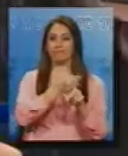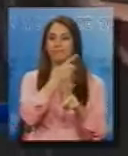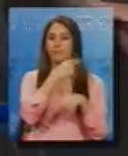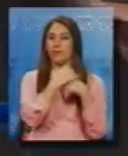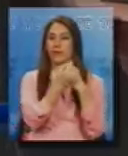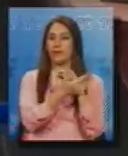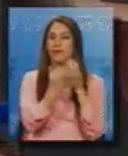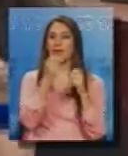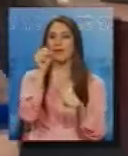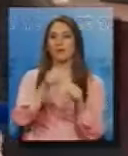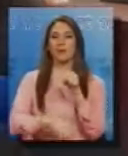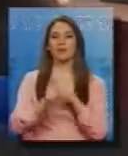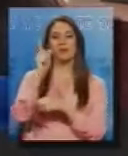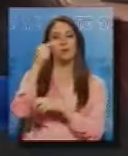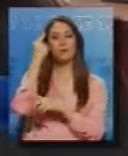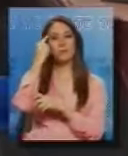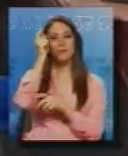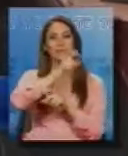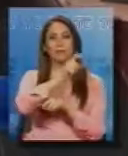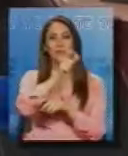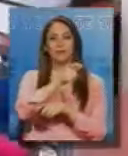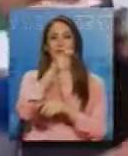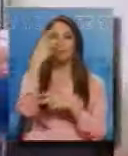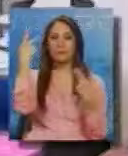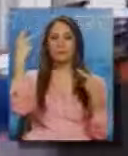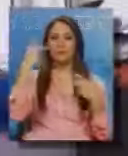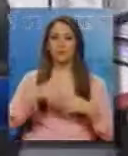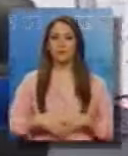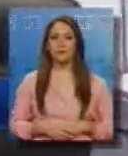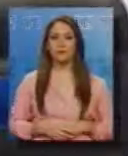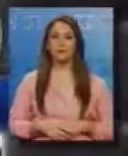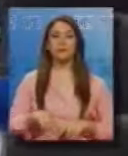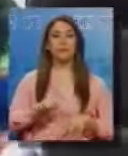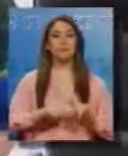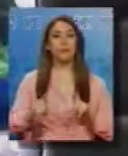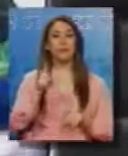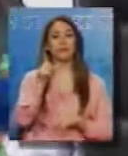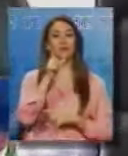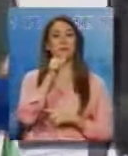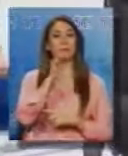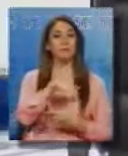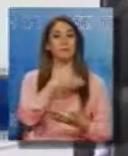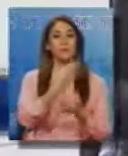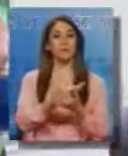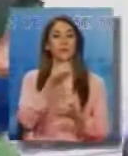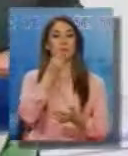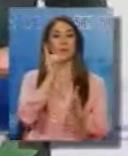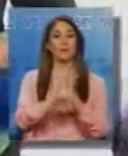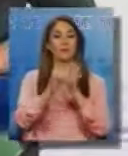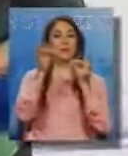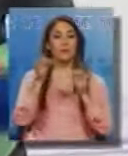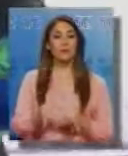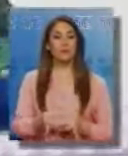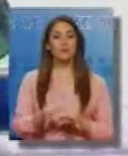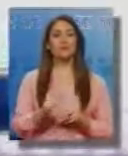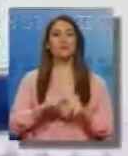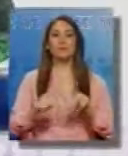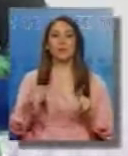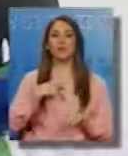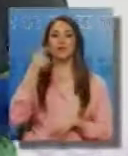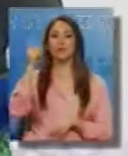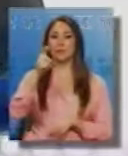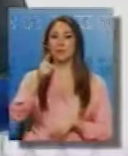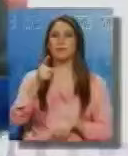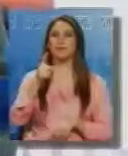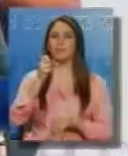y desestabilizadoras de por parte de ciertos actores políticos. Aunque no precisó si se presentará o no una denuncia formal, lo que sí insistió en